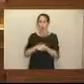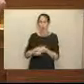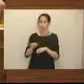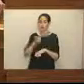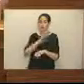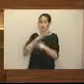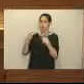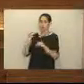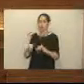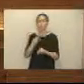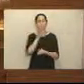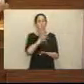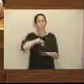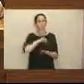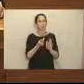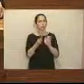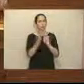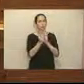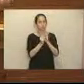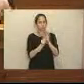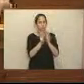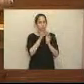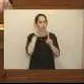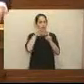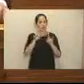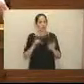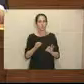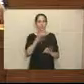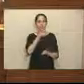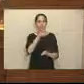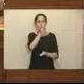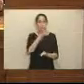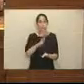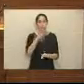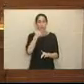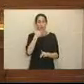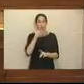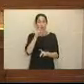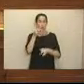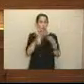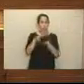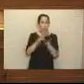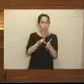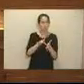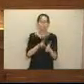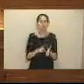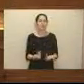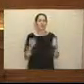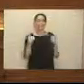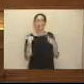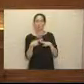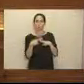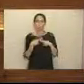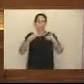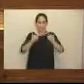introducido unas enmiendas precisamente que van en esa dirección, que no haya imputados ocupando los cargos públicos. Y en otra dirección también, que me parece muy